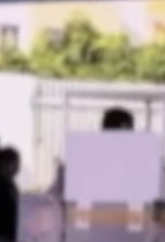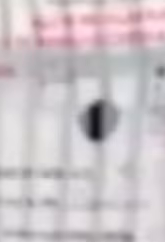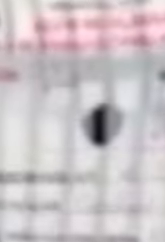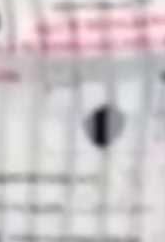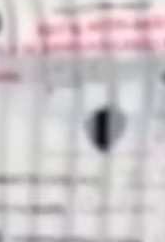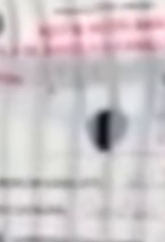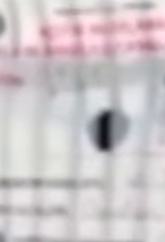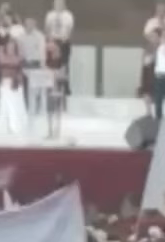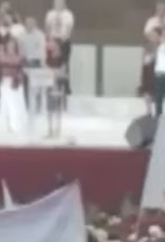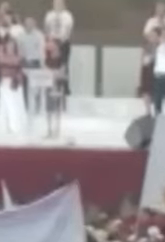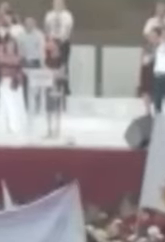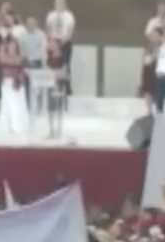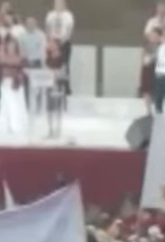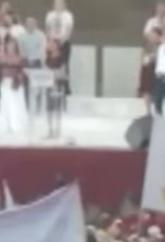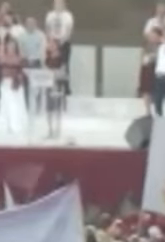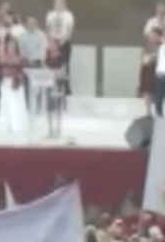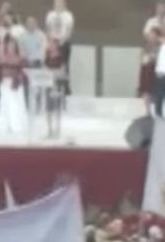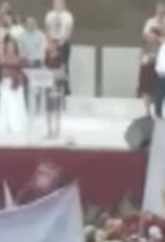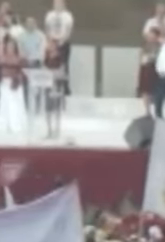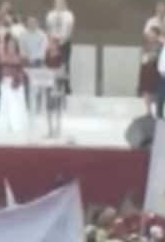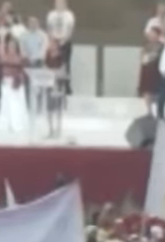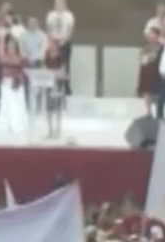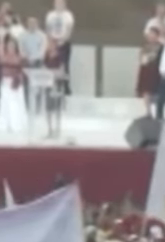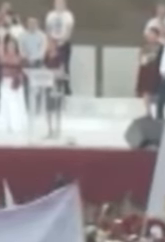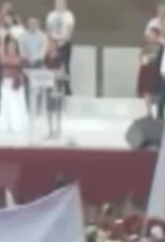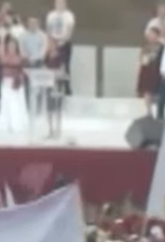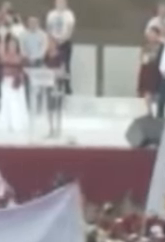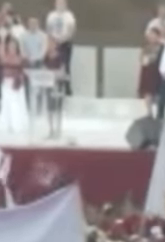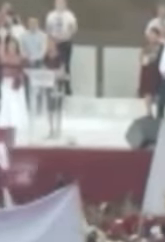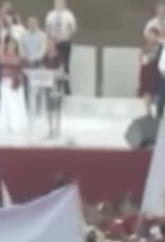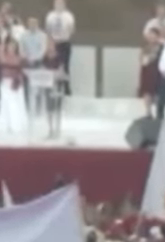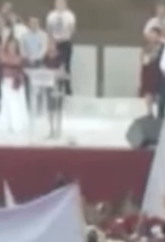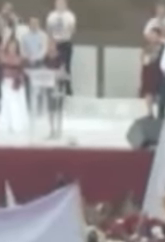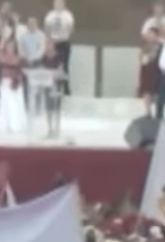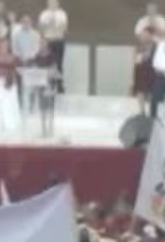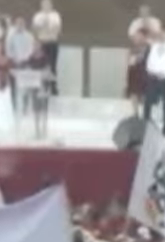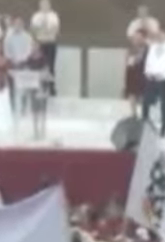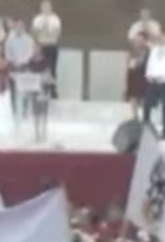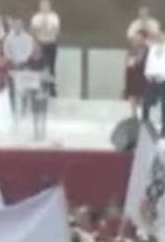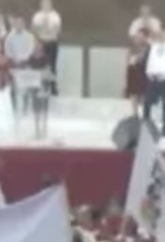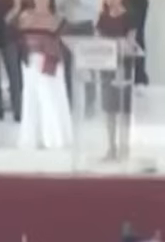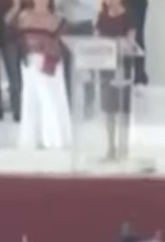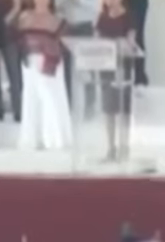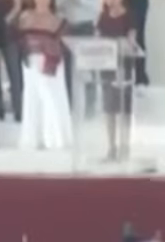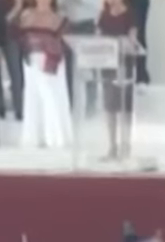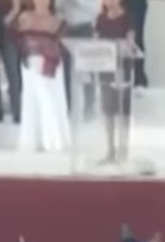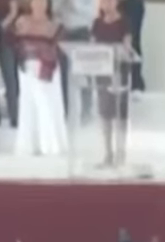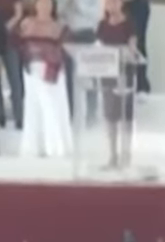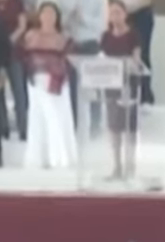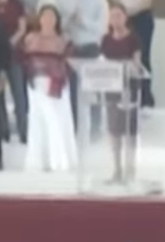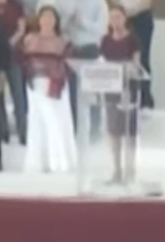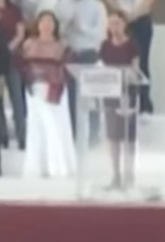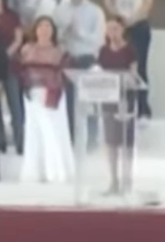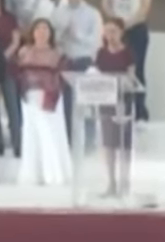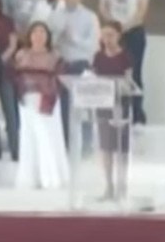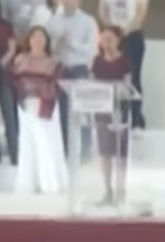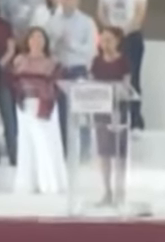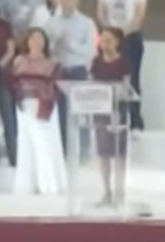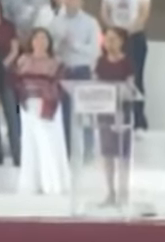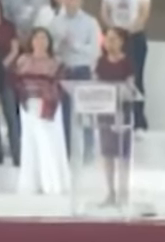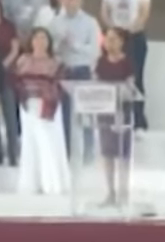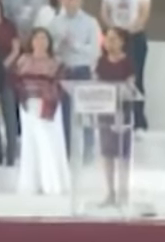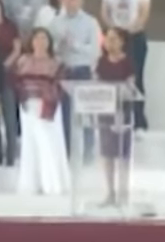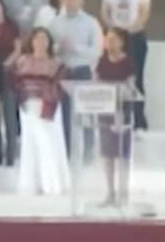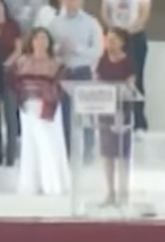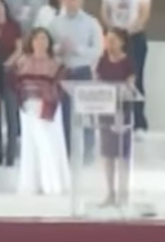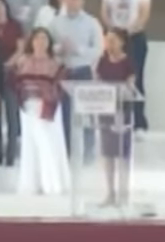en esta culminación de la campaña electoral de tu candidata, Claudia Sheinbaum. Acepto que hoy me correspondió ser como